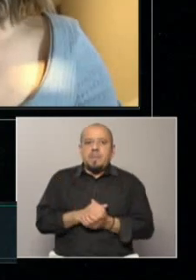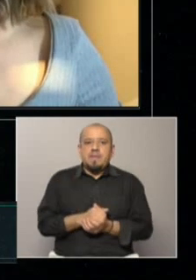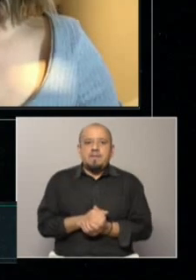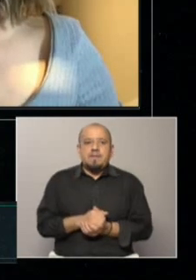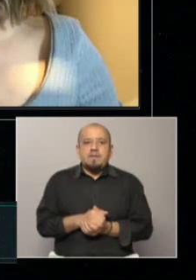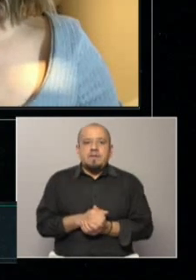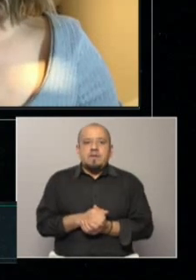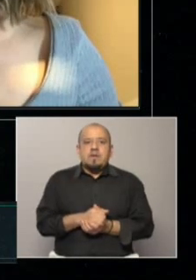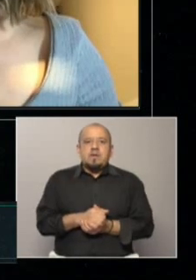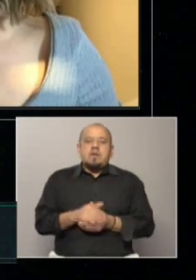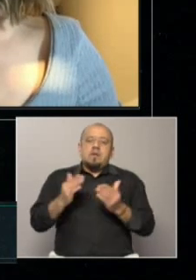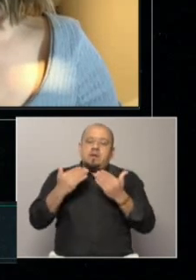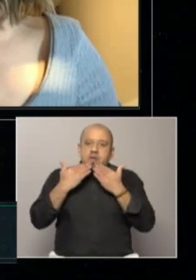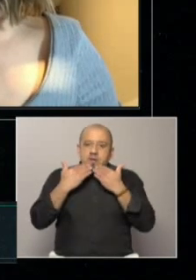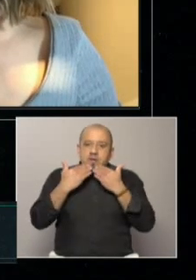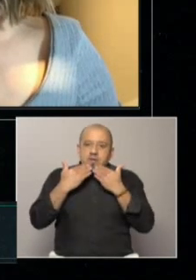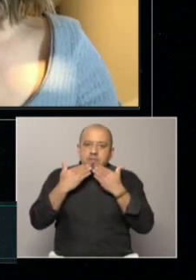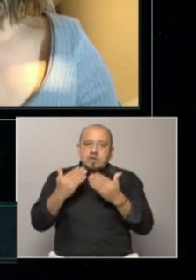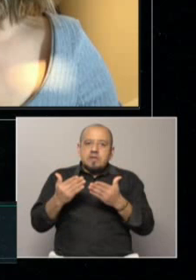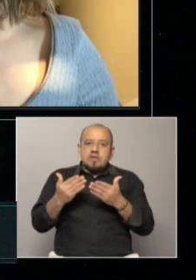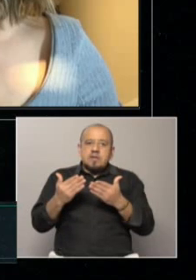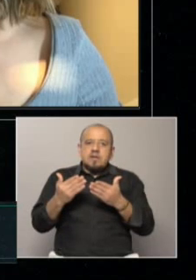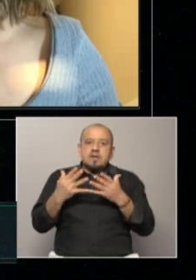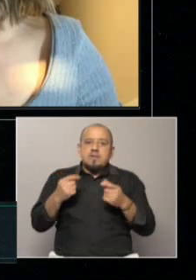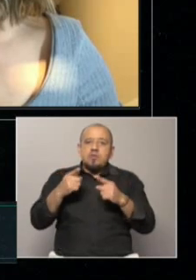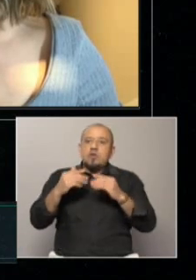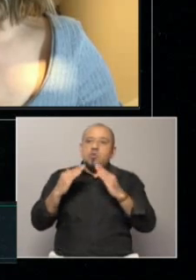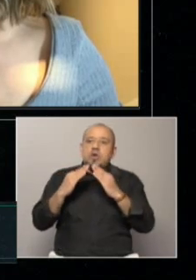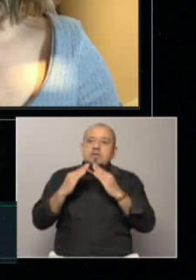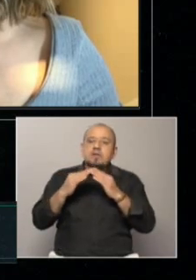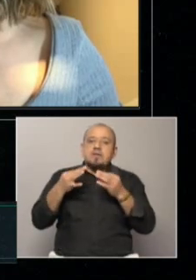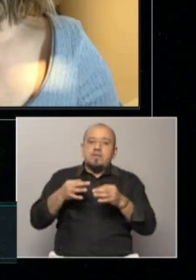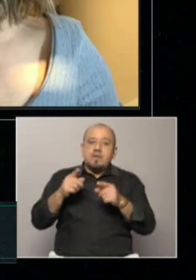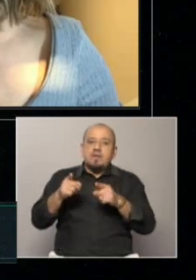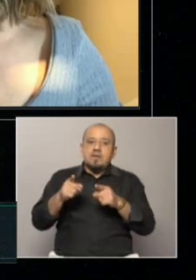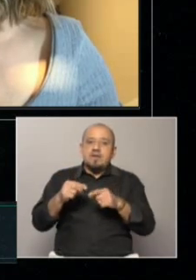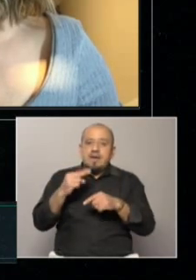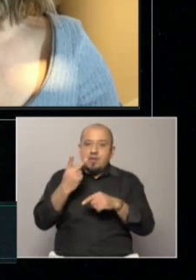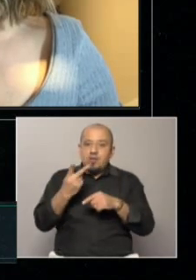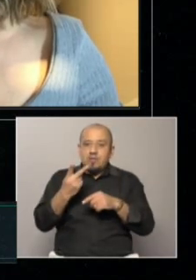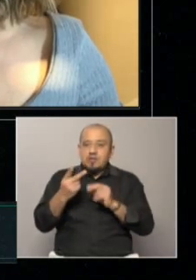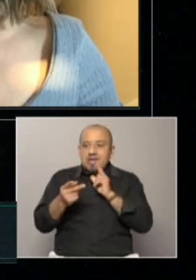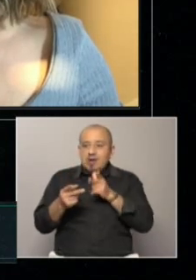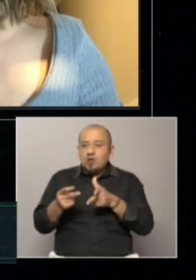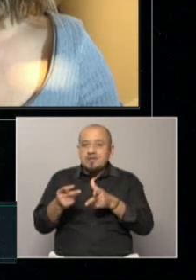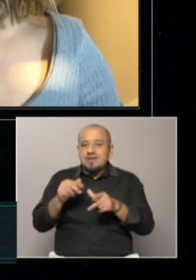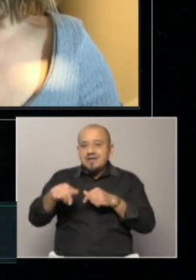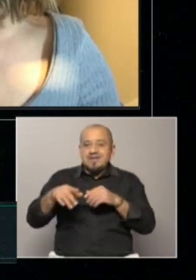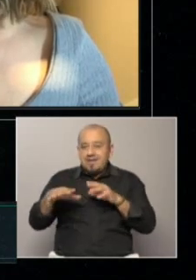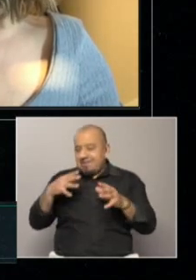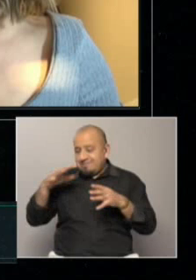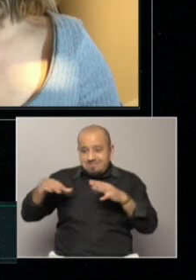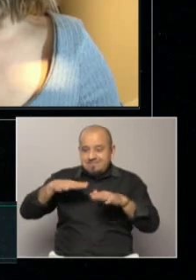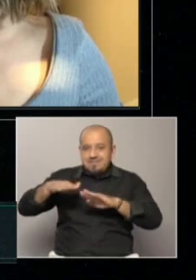te vamos a liberar agradeciéndote muchísimo. Queremos ver que tu casa esté bien, porque sabemos que tenés a los dos pibes ahí adentro dando vueltas que te estaban enloqueciendo